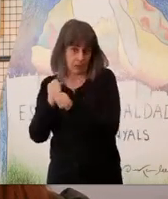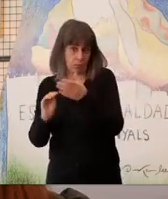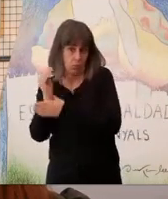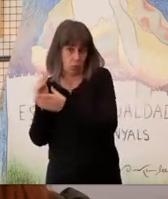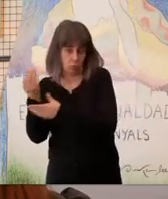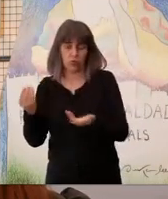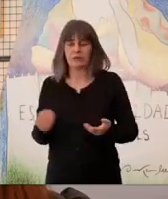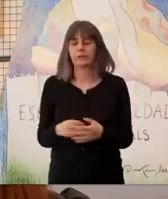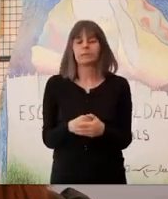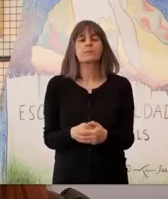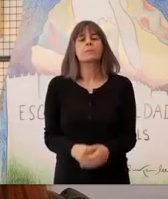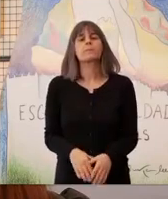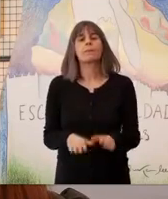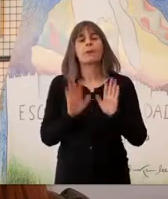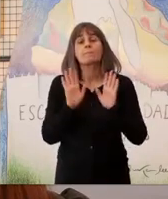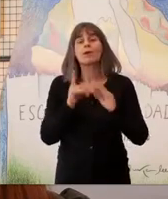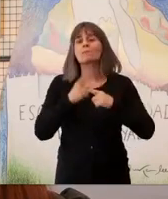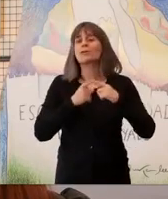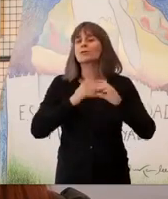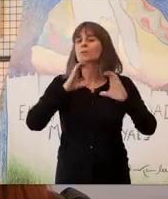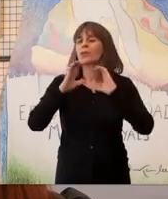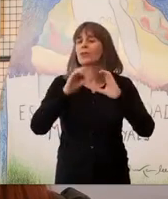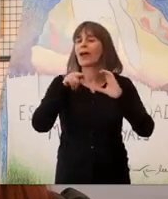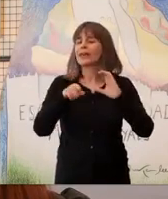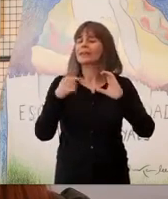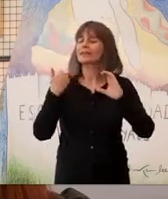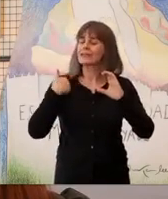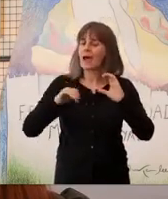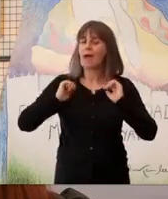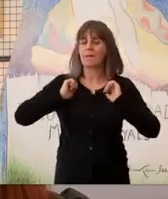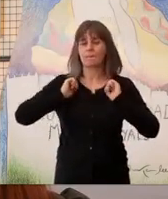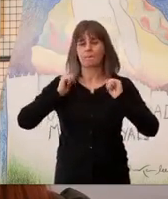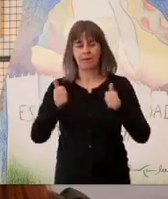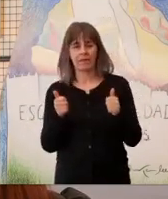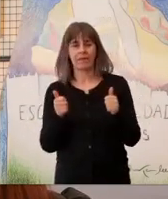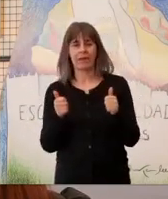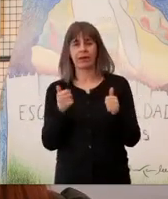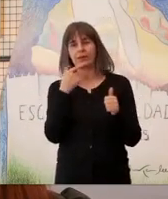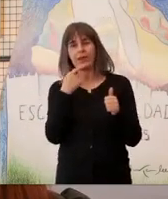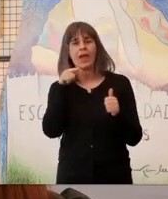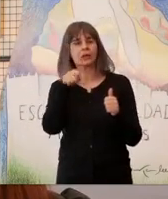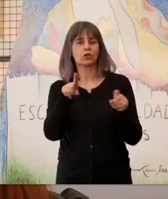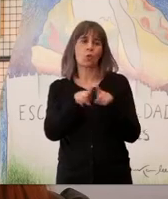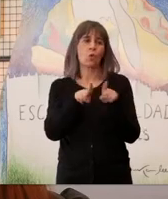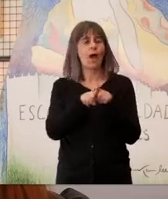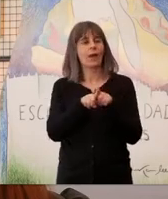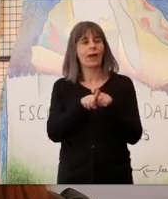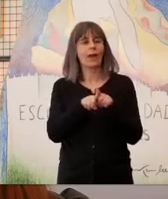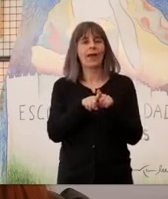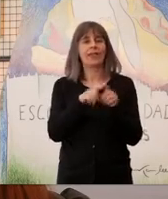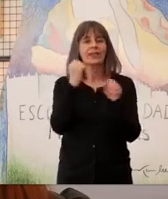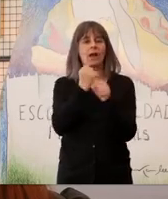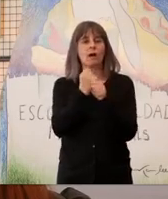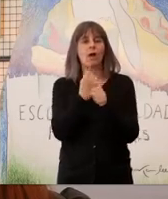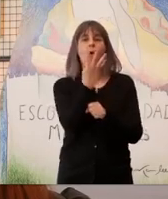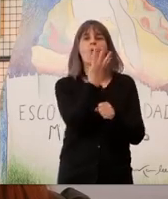ya ha empezado a ver en los medios de comunicación que dan por hecho que esto va a ser cuatro días de trabajo y tres